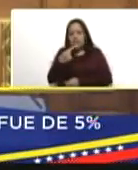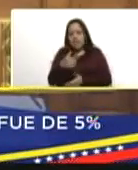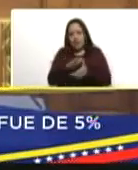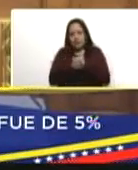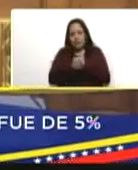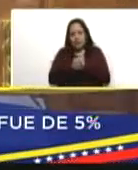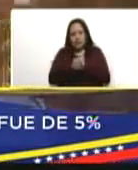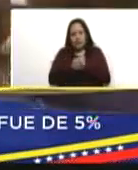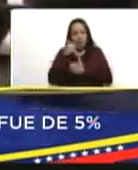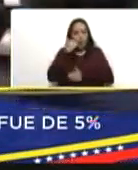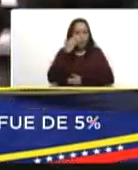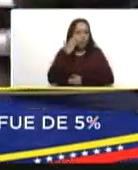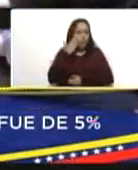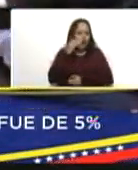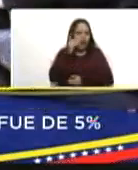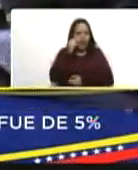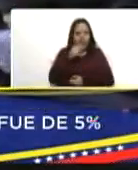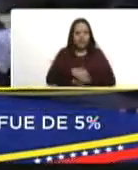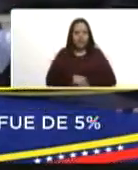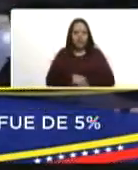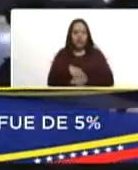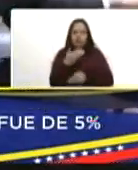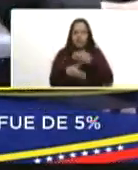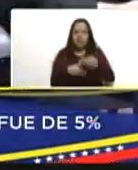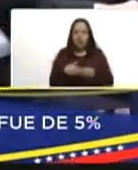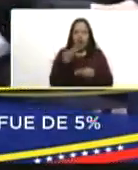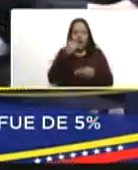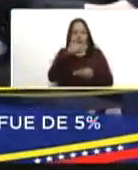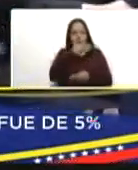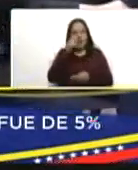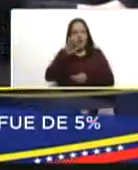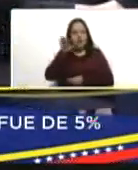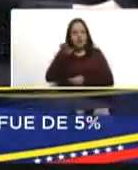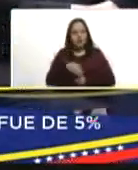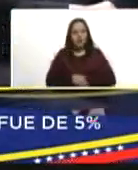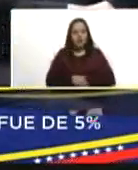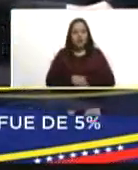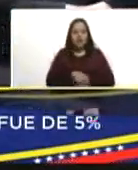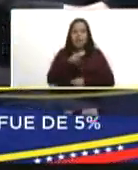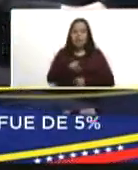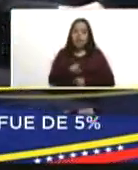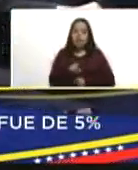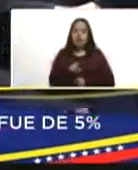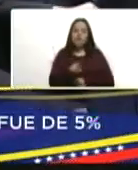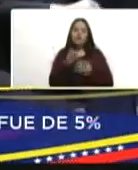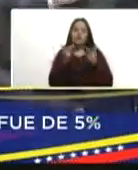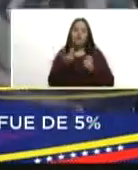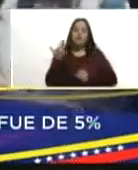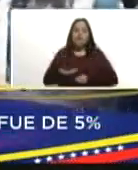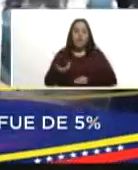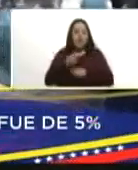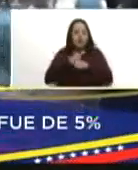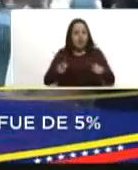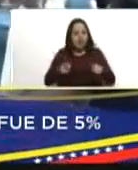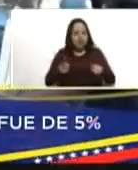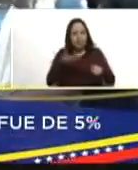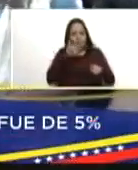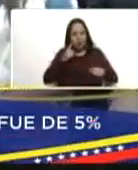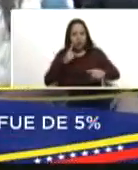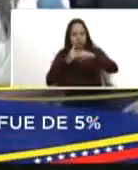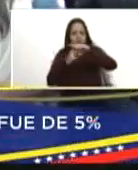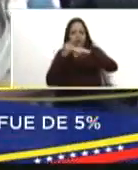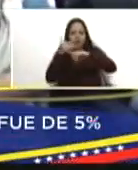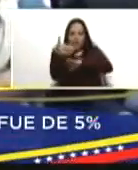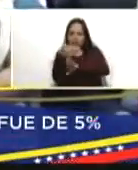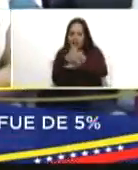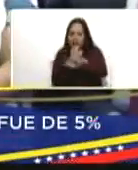poquito a poquito se va alejito esta cifra es importante Sin lugar a dudas pero lo verdaderamente impactante es la que hay detrás